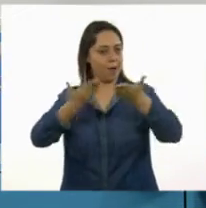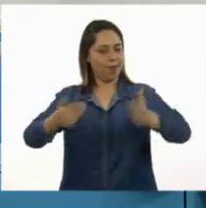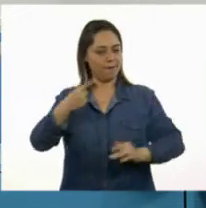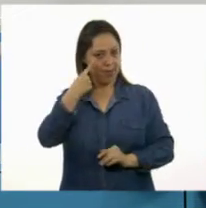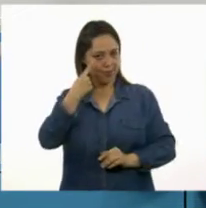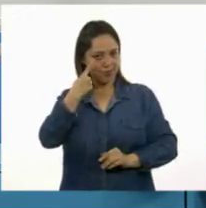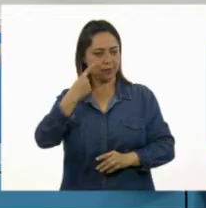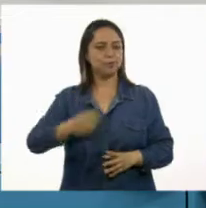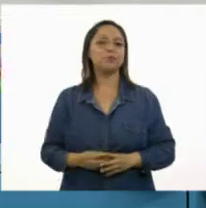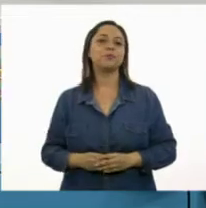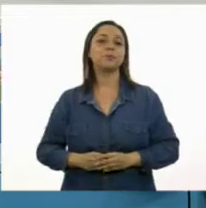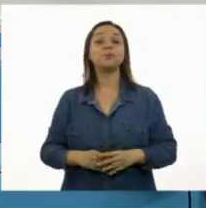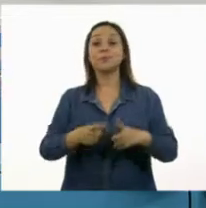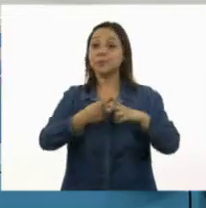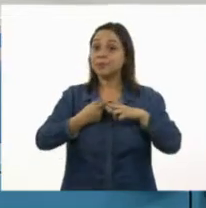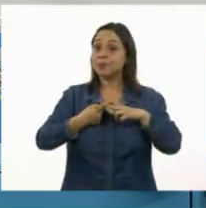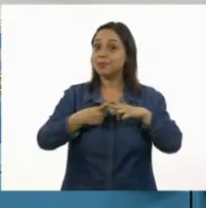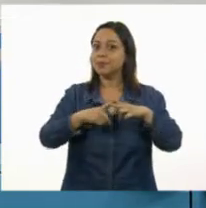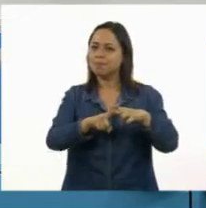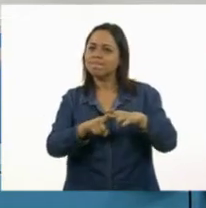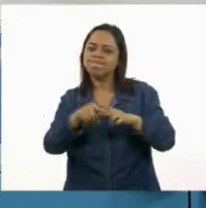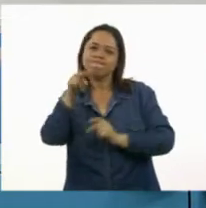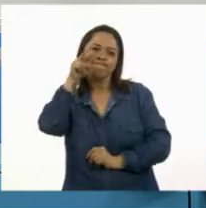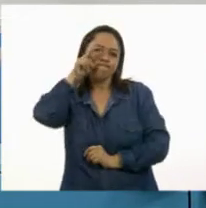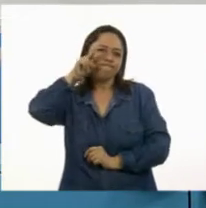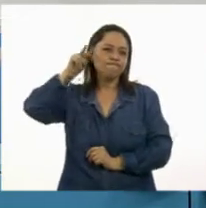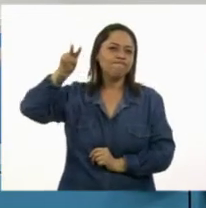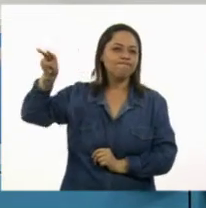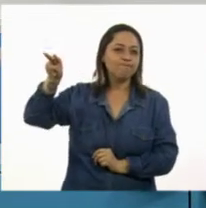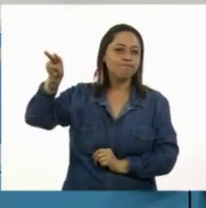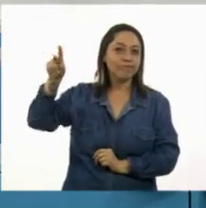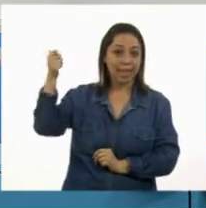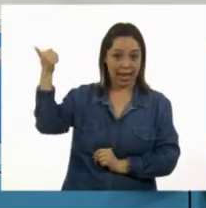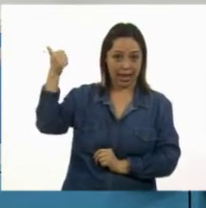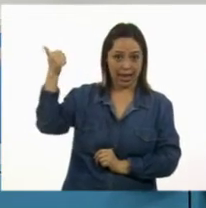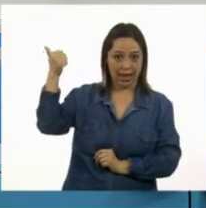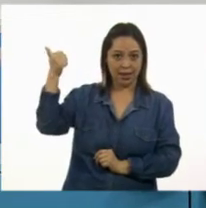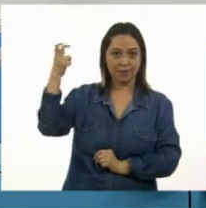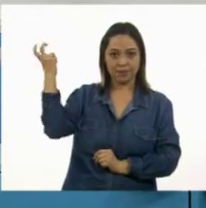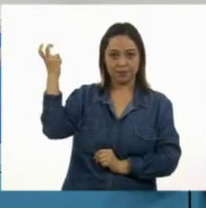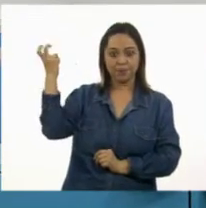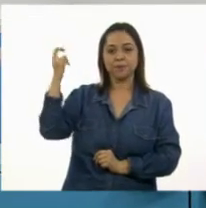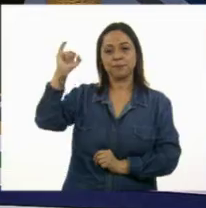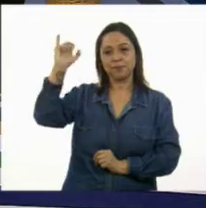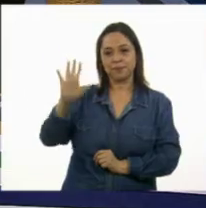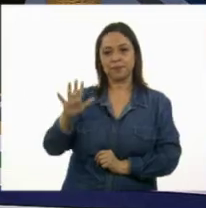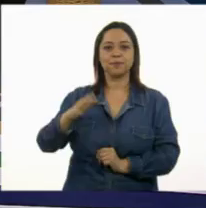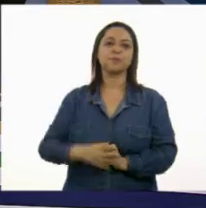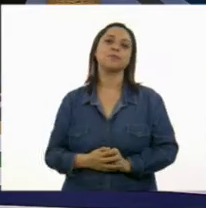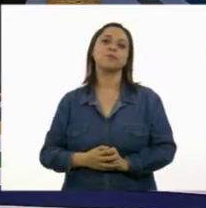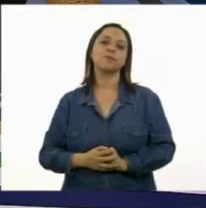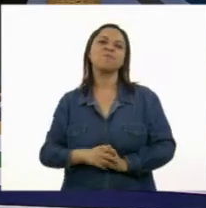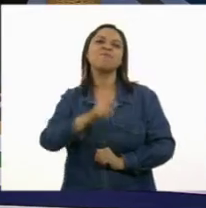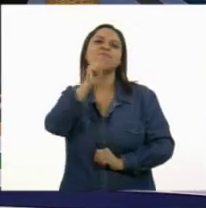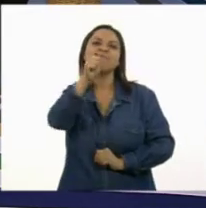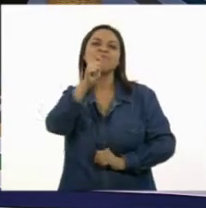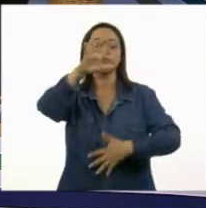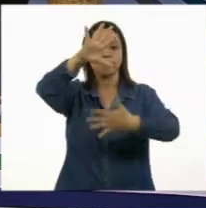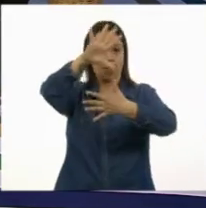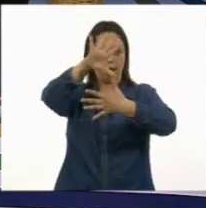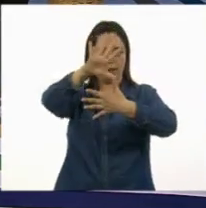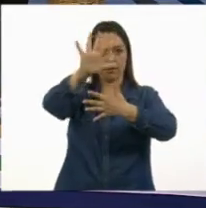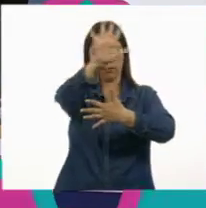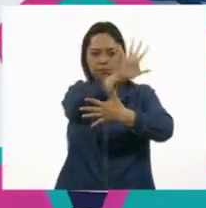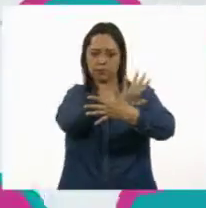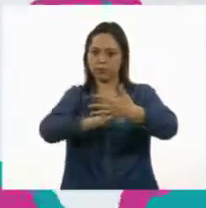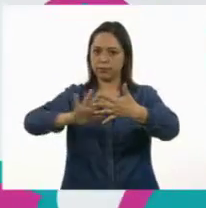Bien, vamos a iniciar observando esta imagen. Vamos a verlo, alumnos en casa. Es el continente americano